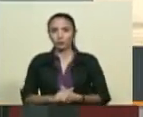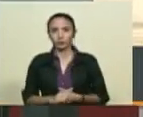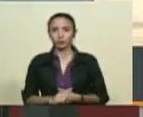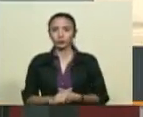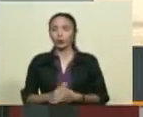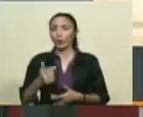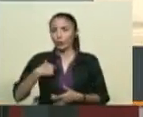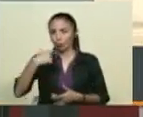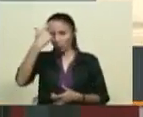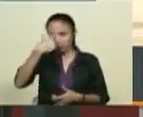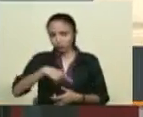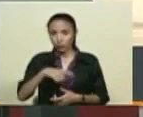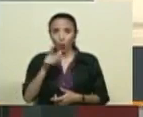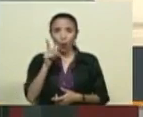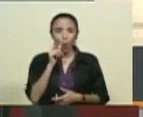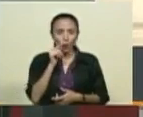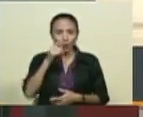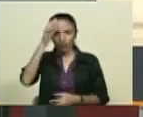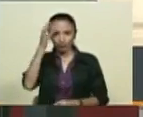un hombre de fe.